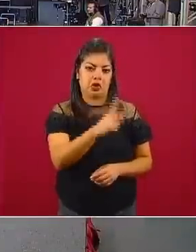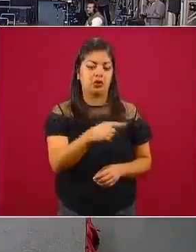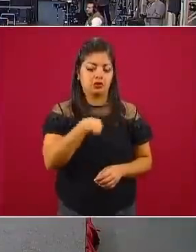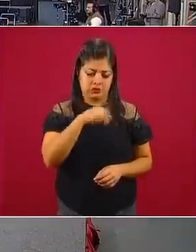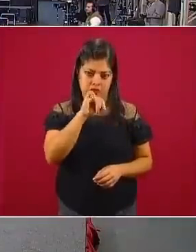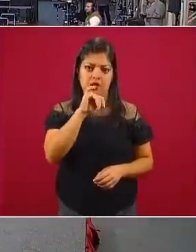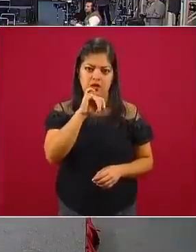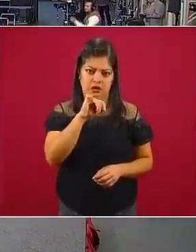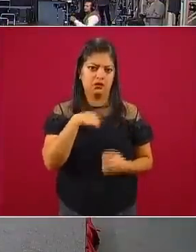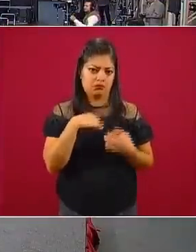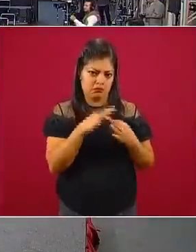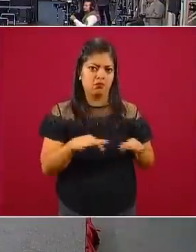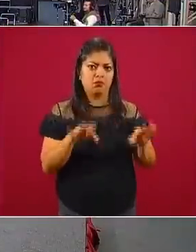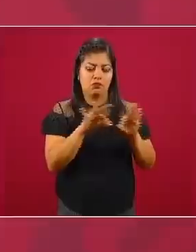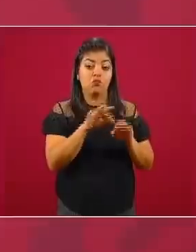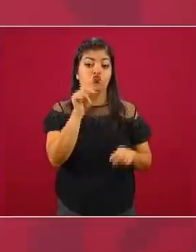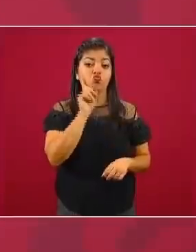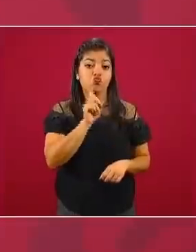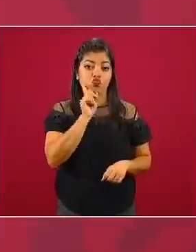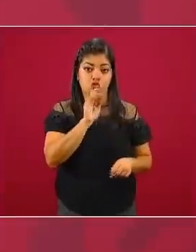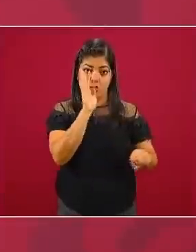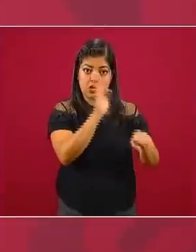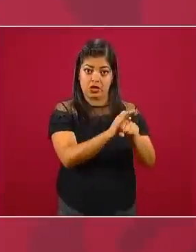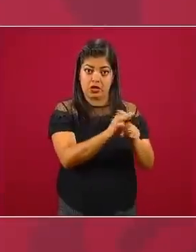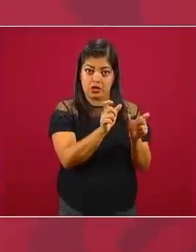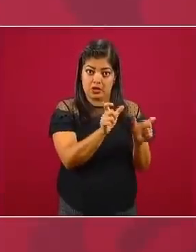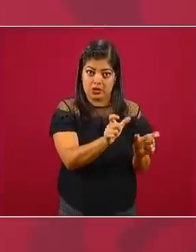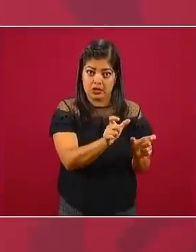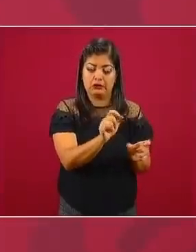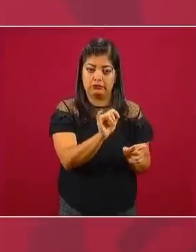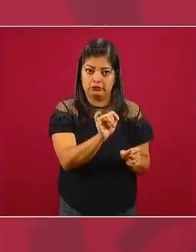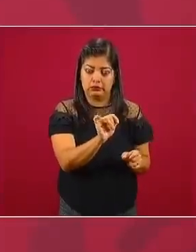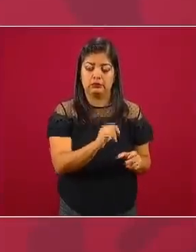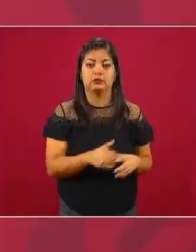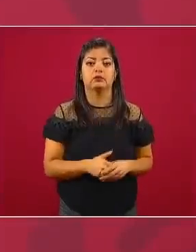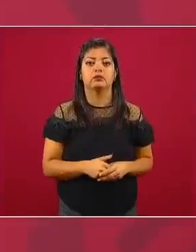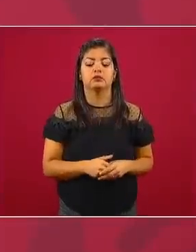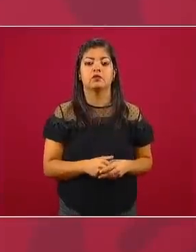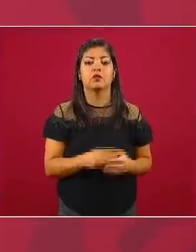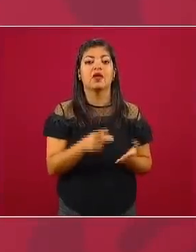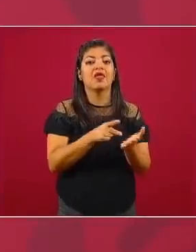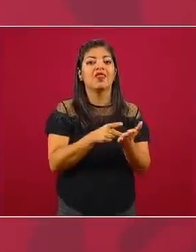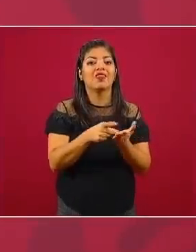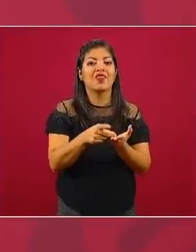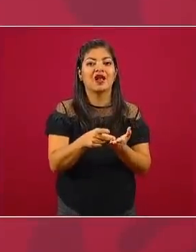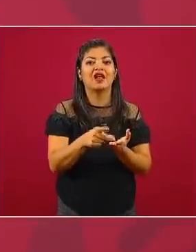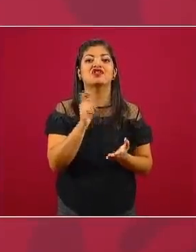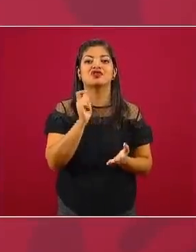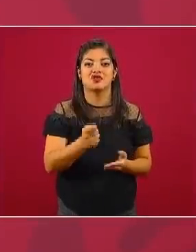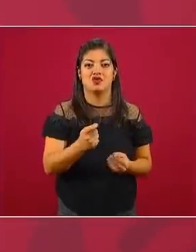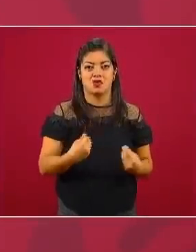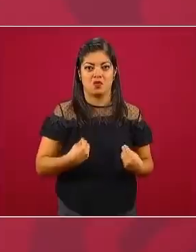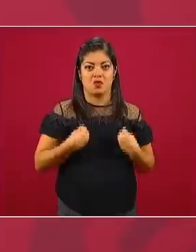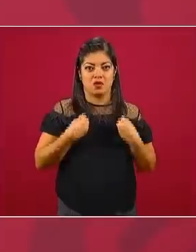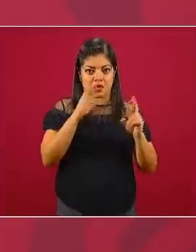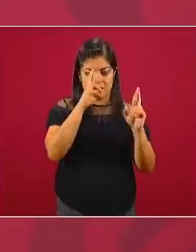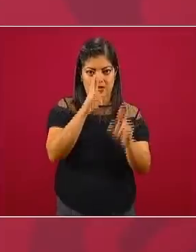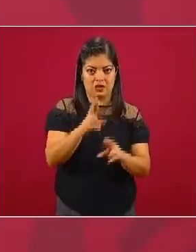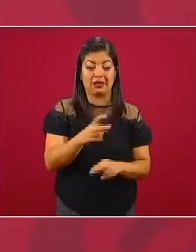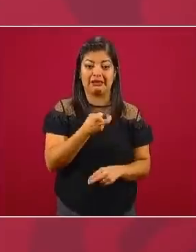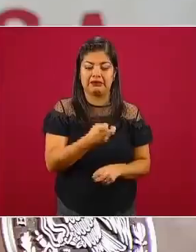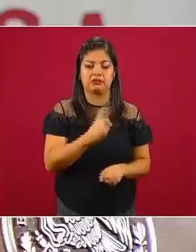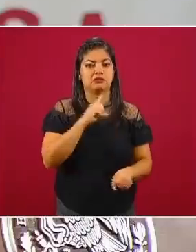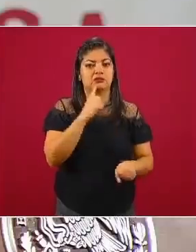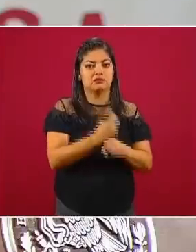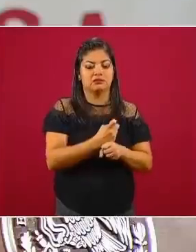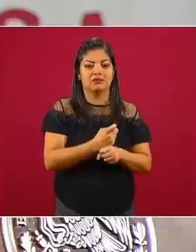mujeres, la protección a las mujeres, el derecho a la vida, que es el principal